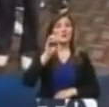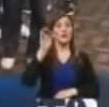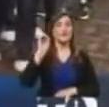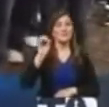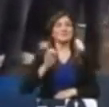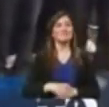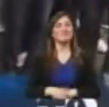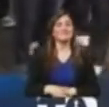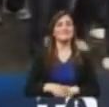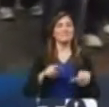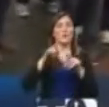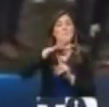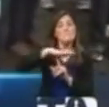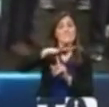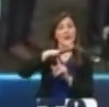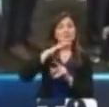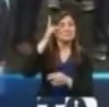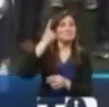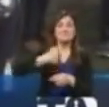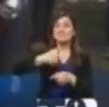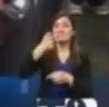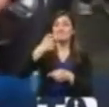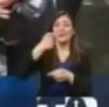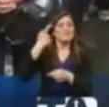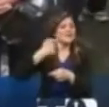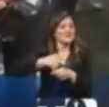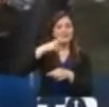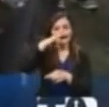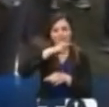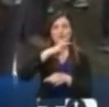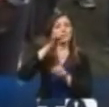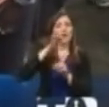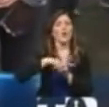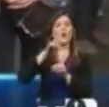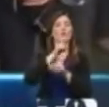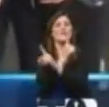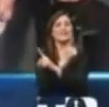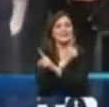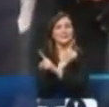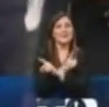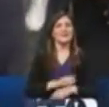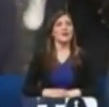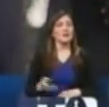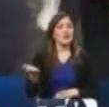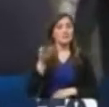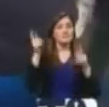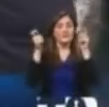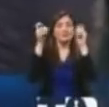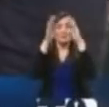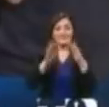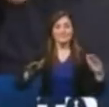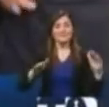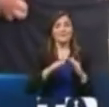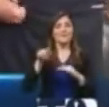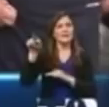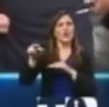este parque ha sido preparado solo para ellos esta mañana. Sí, esta mañana es preparada, la fiesta de Navidad es por parte de